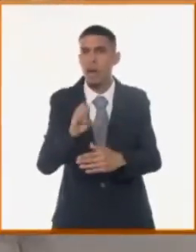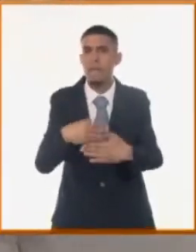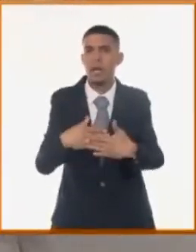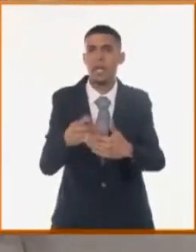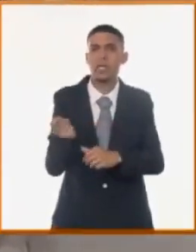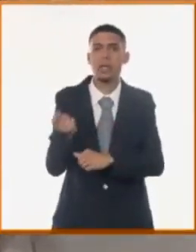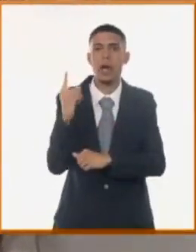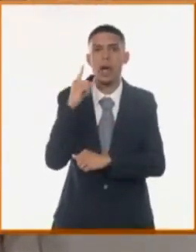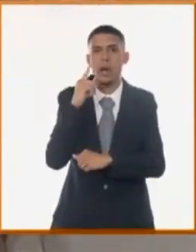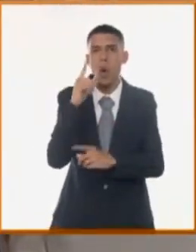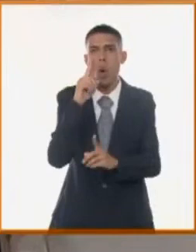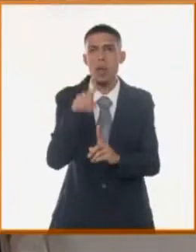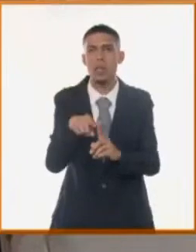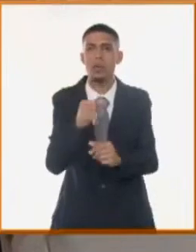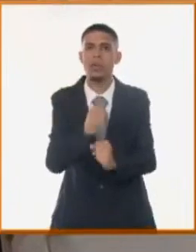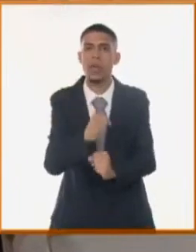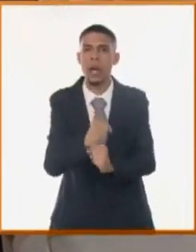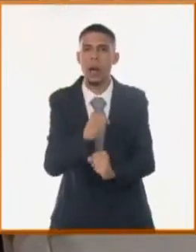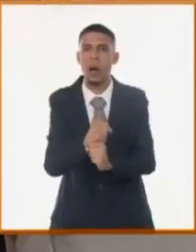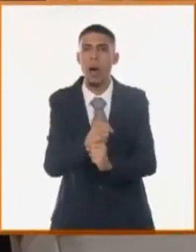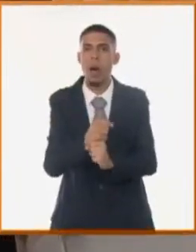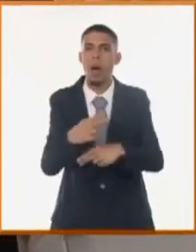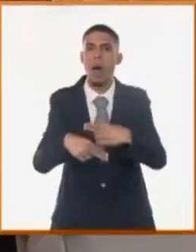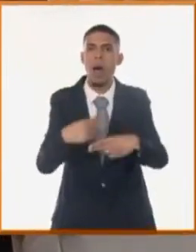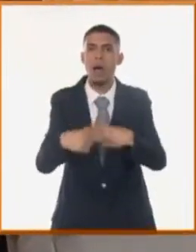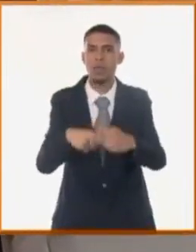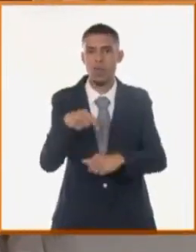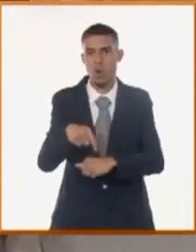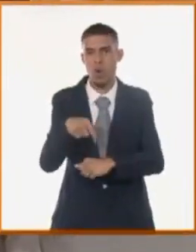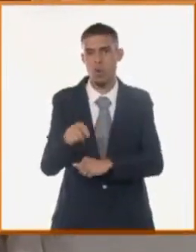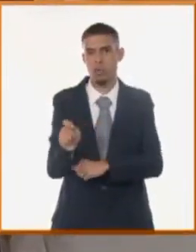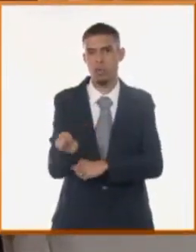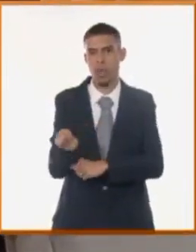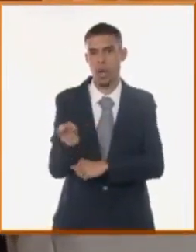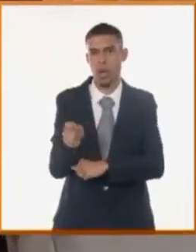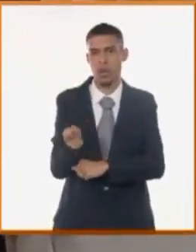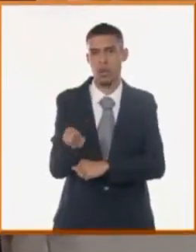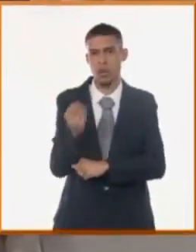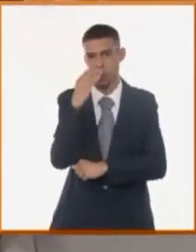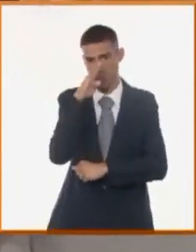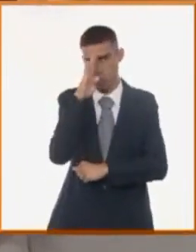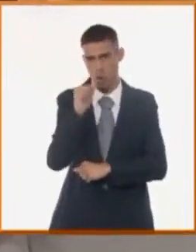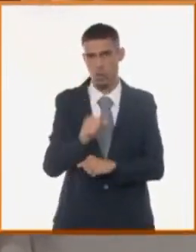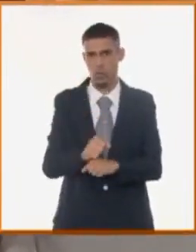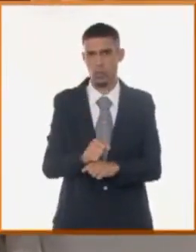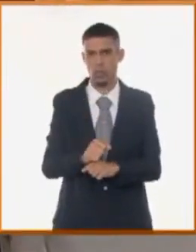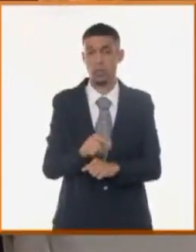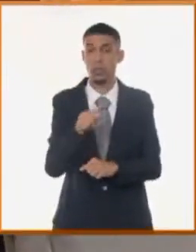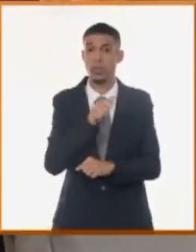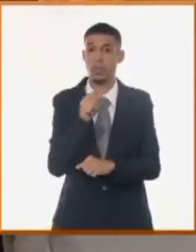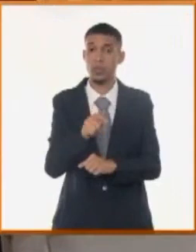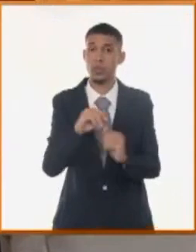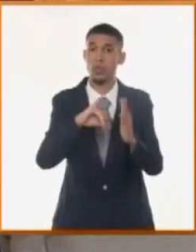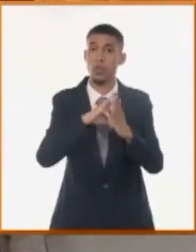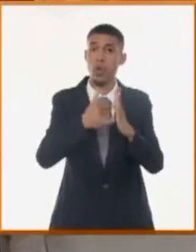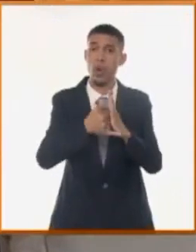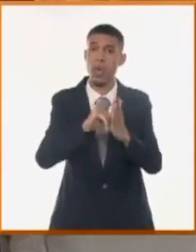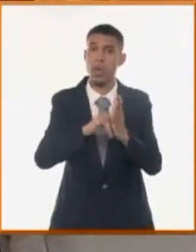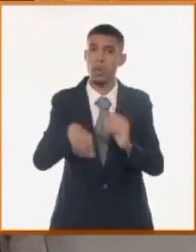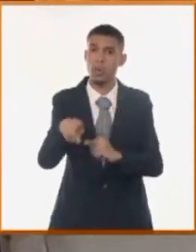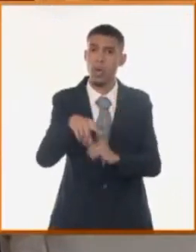son las misiones hoy que tiene Radio Cuba y cuáles son los proyectos en los que se ha venido